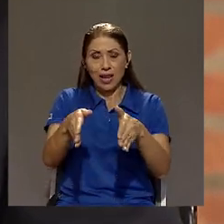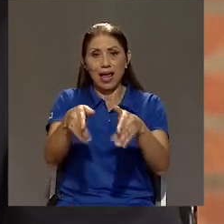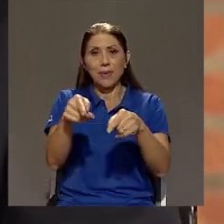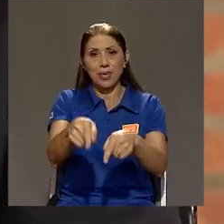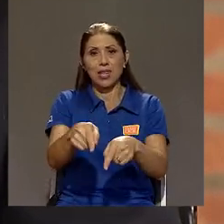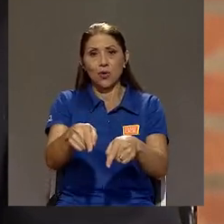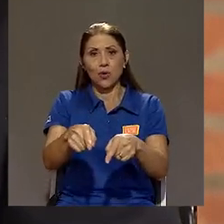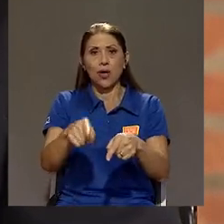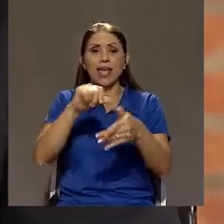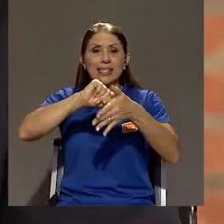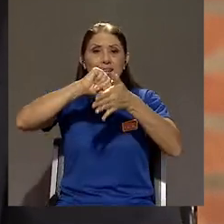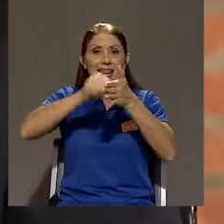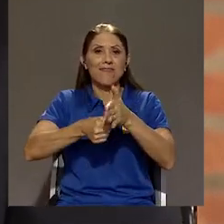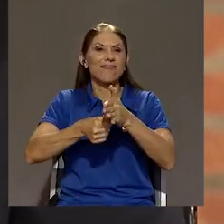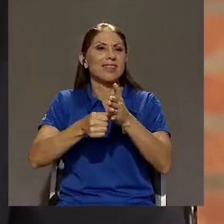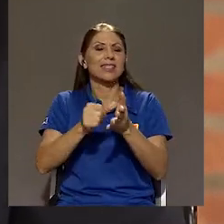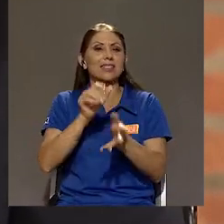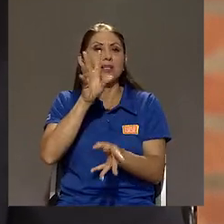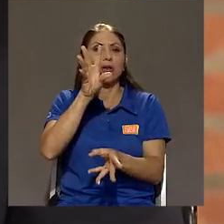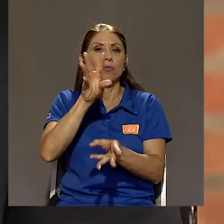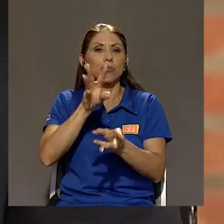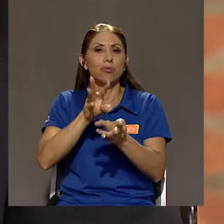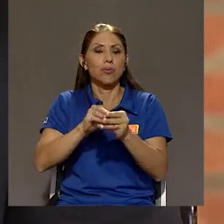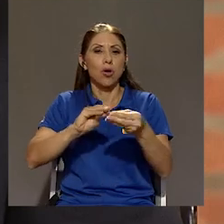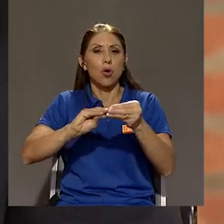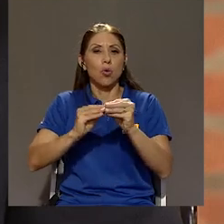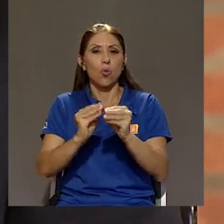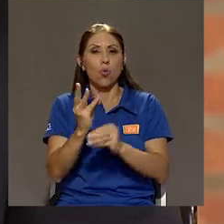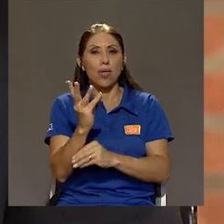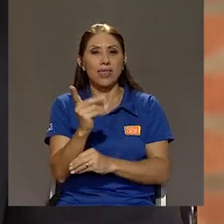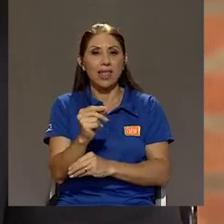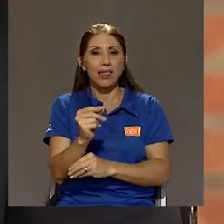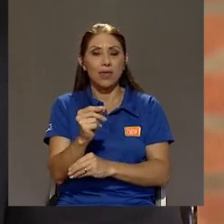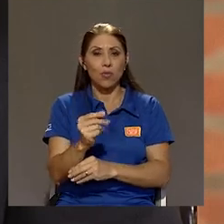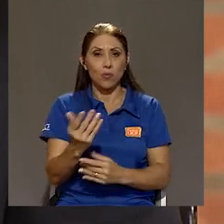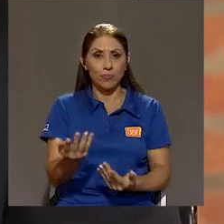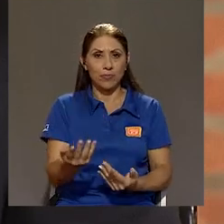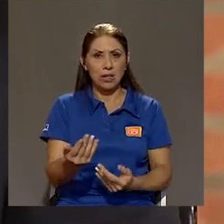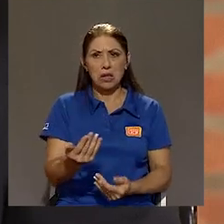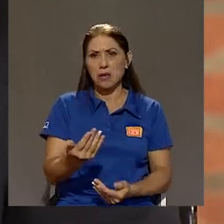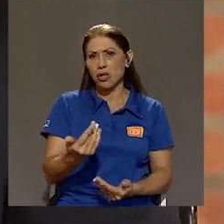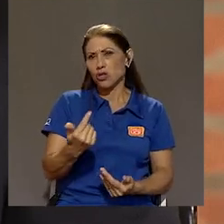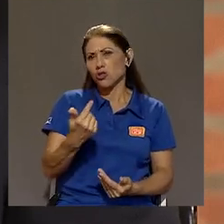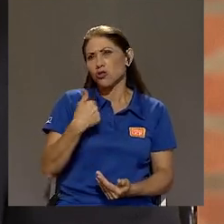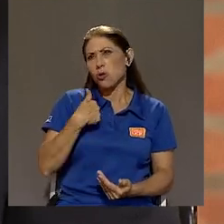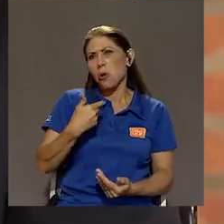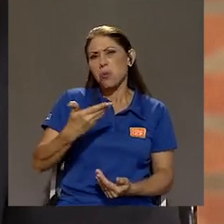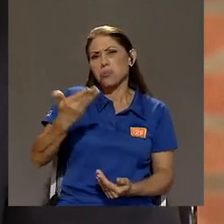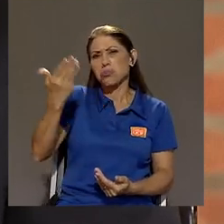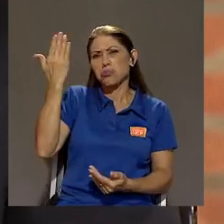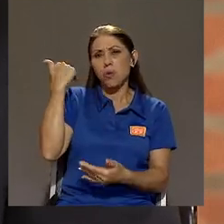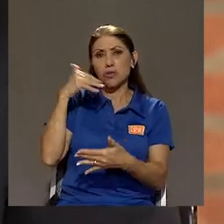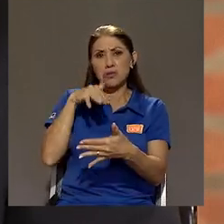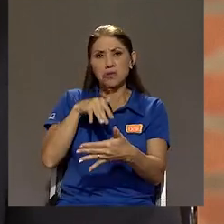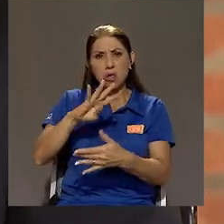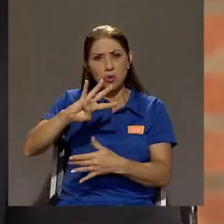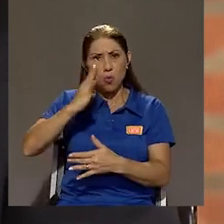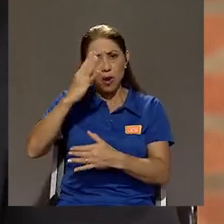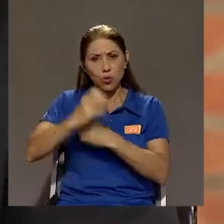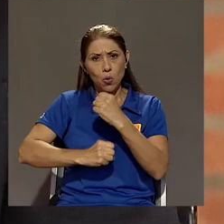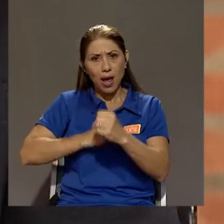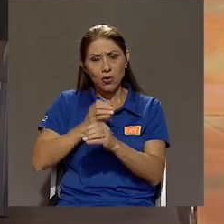poco el énfasis cuantitativo. Yo alguna vez, allá por mi cuarto año de la